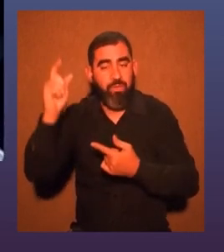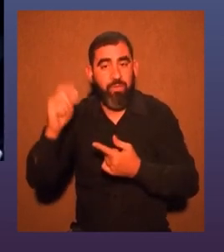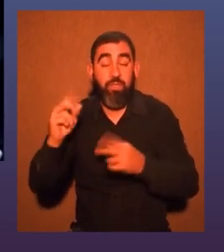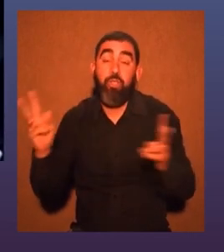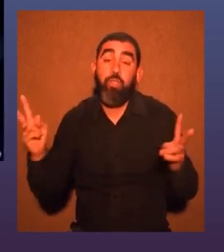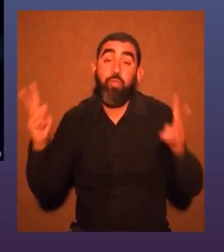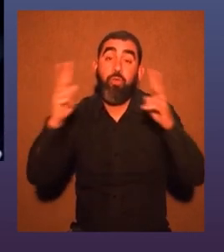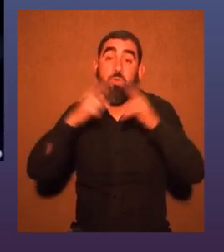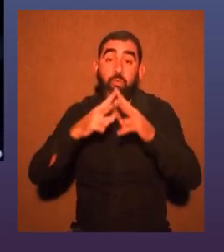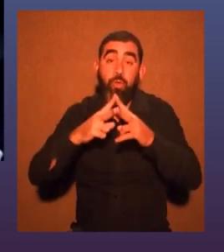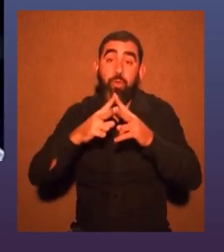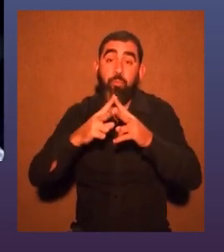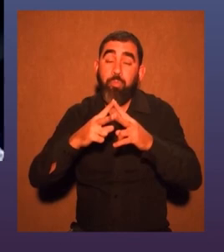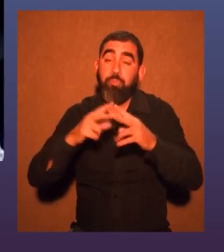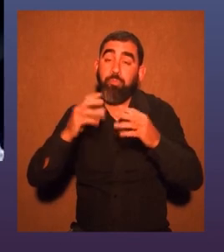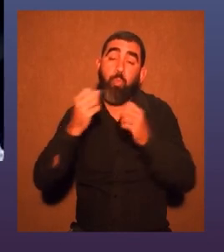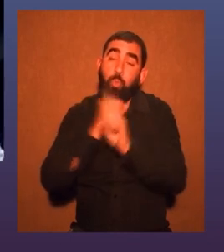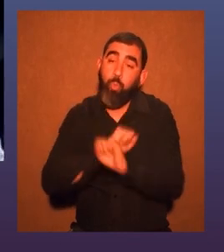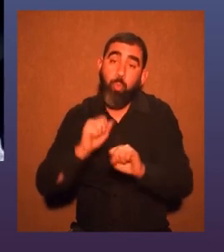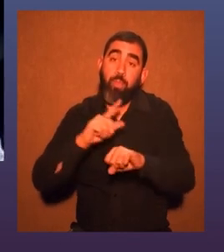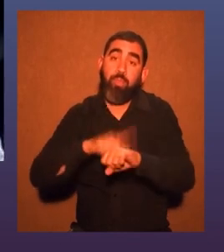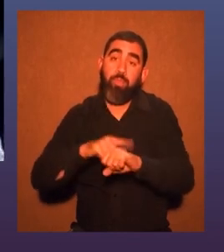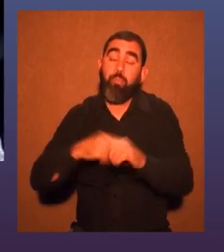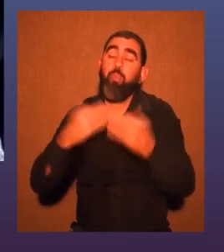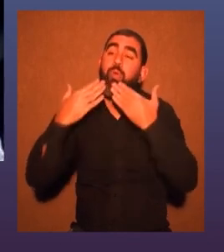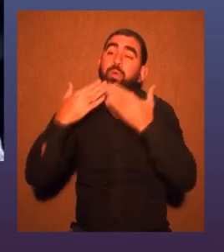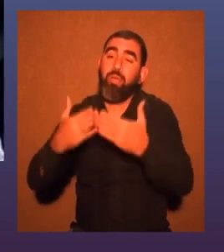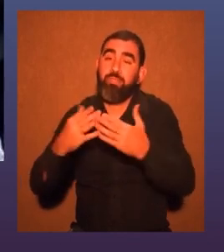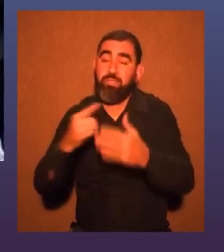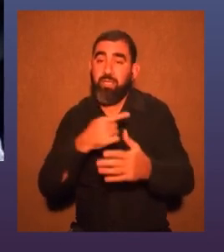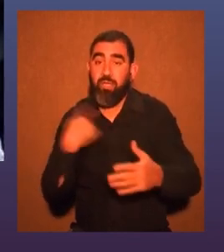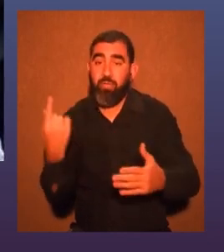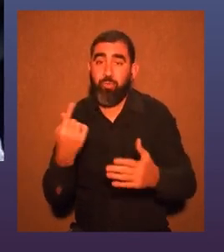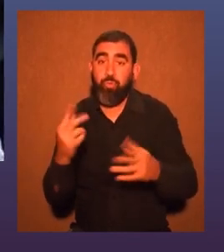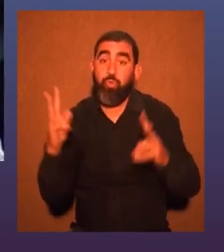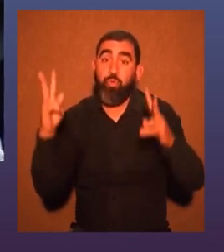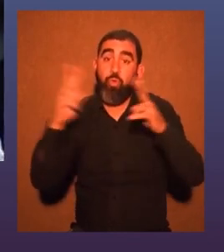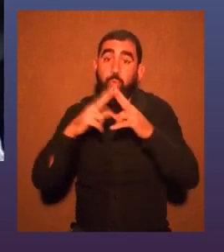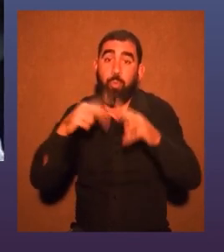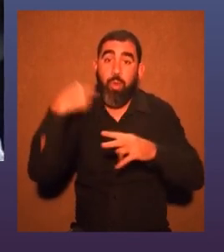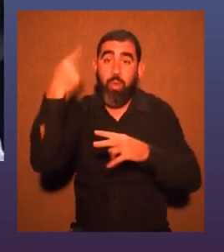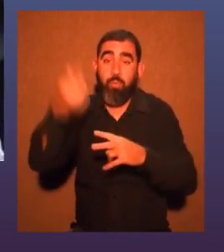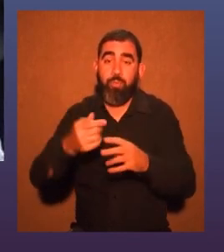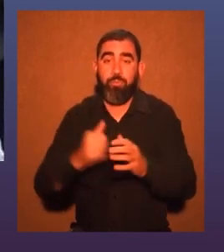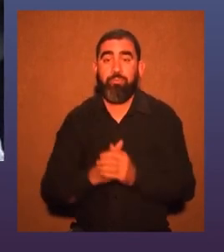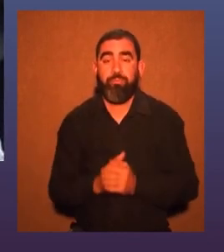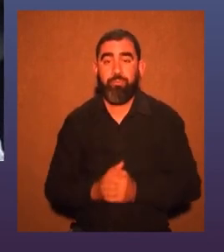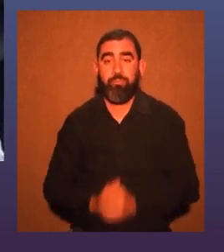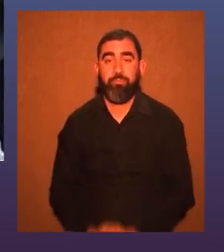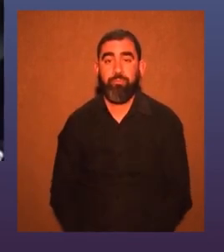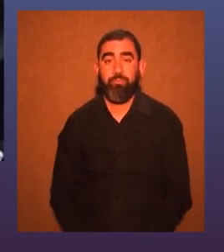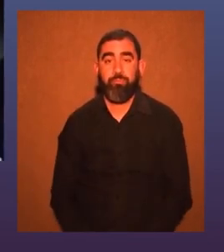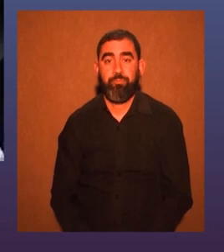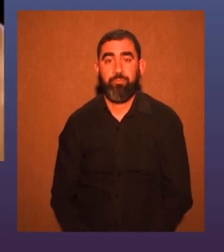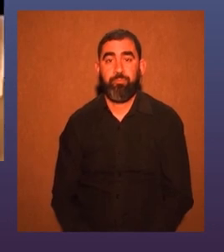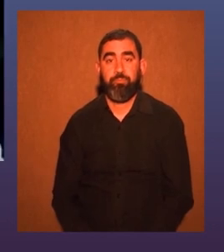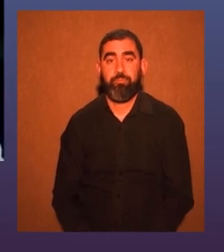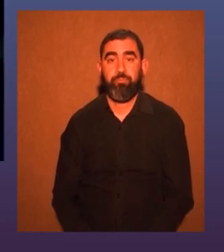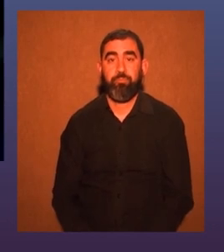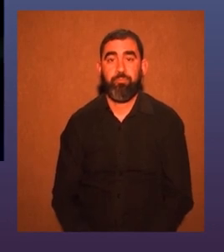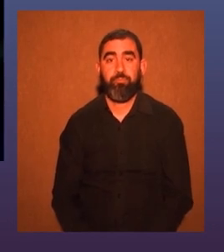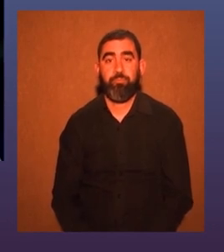y nos vemos todo el tiempo que podamos, ¿sí? Muchísimas gracias y hasta la próxima. Muchas gracias. Gracias a todos. Chao,